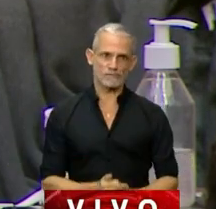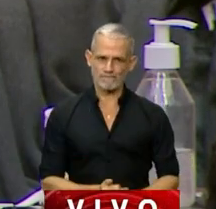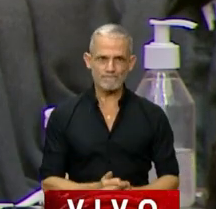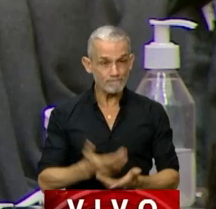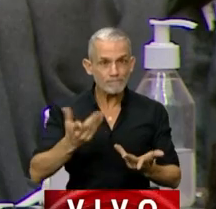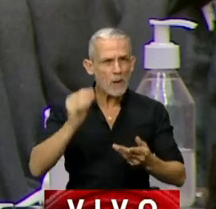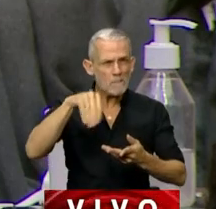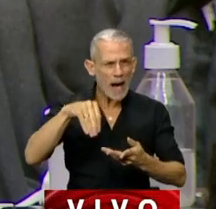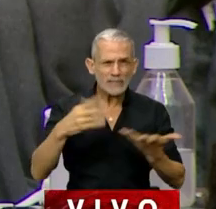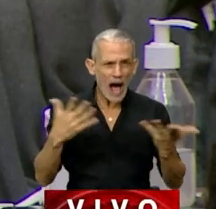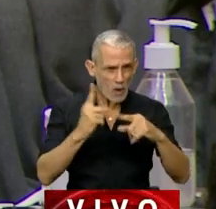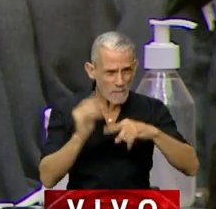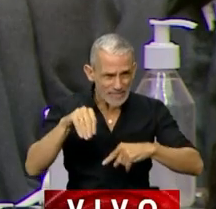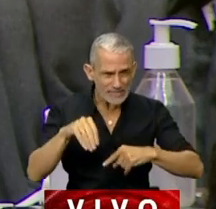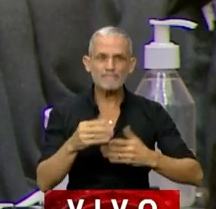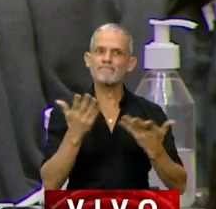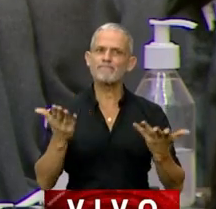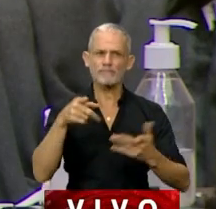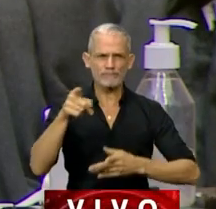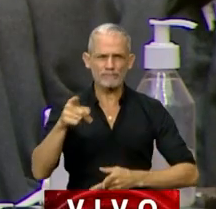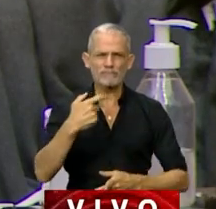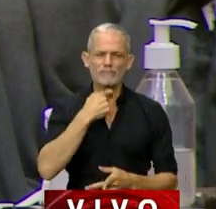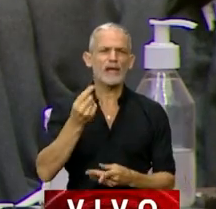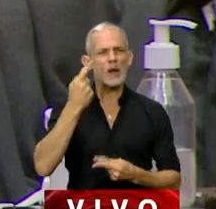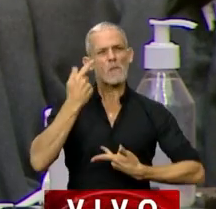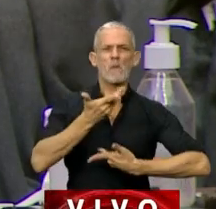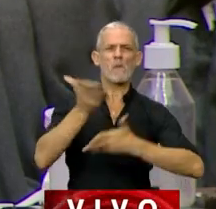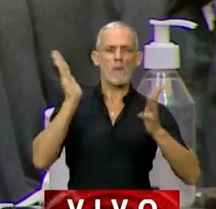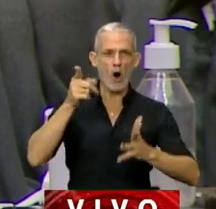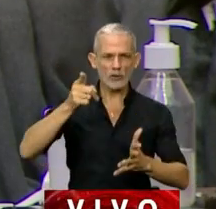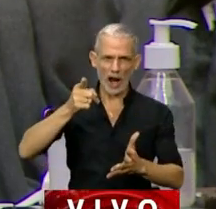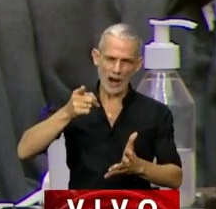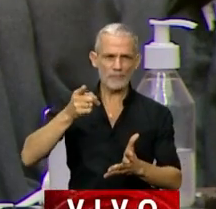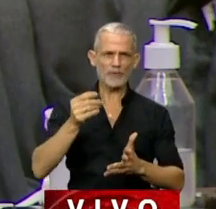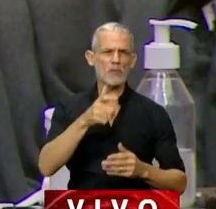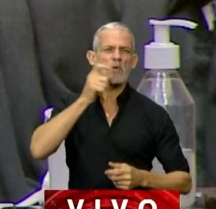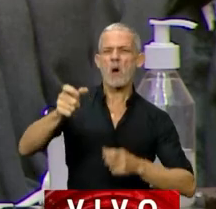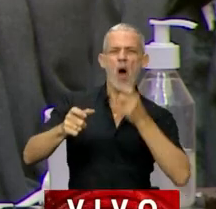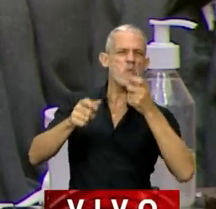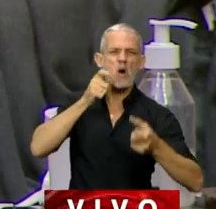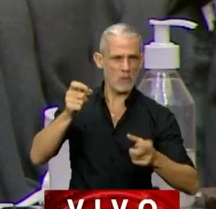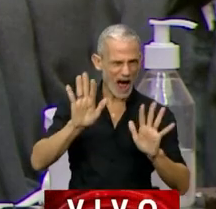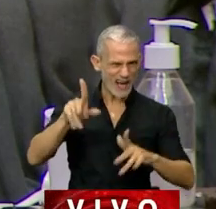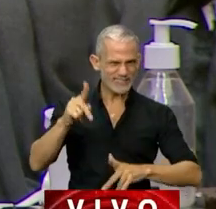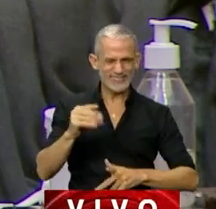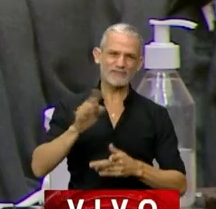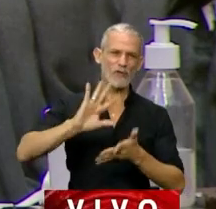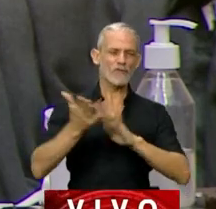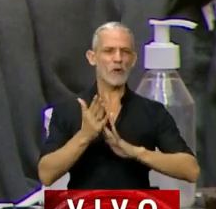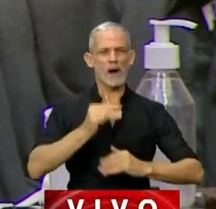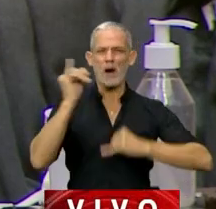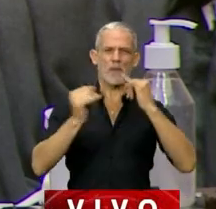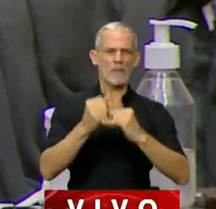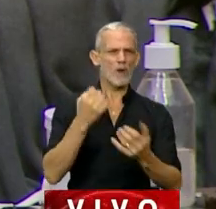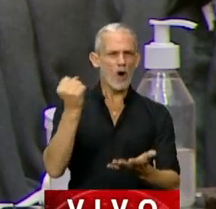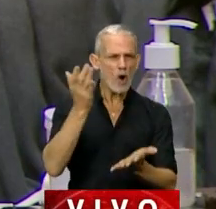además, como si todo esto fuese poco, y en su afán de mostrarse contestatario y predicando la